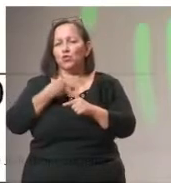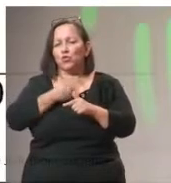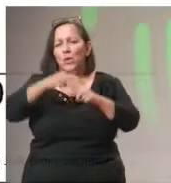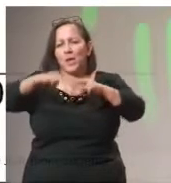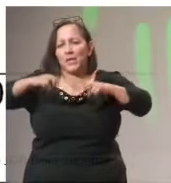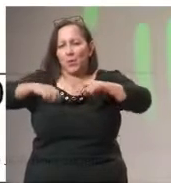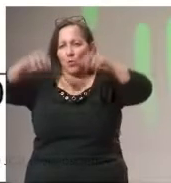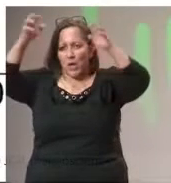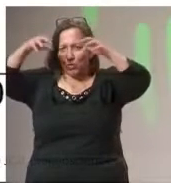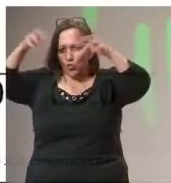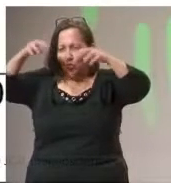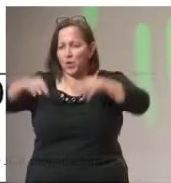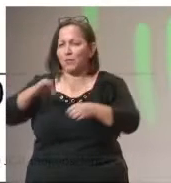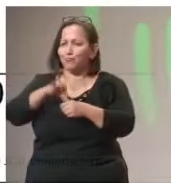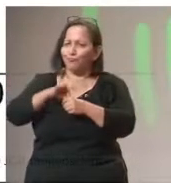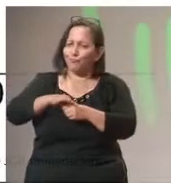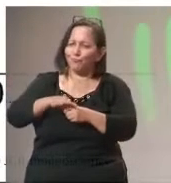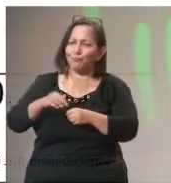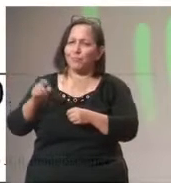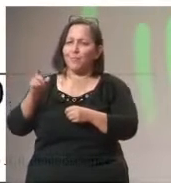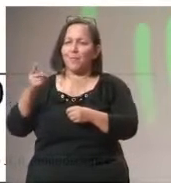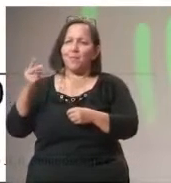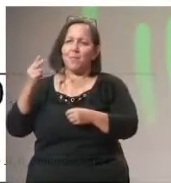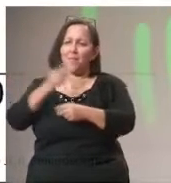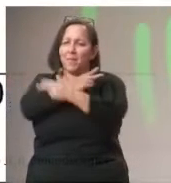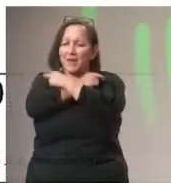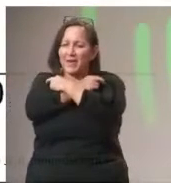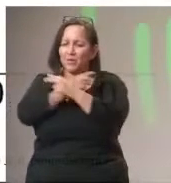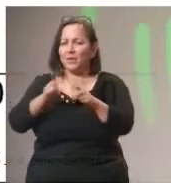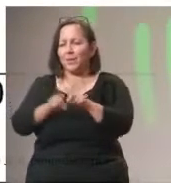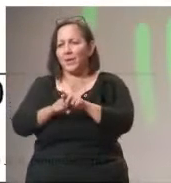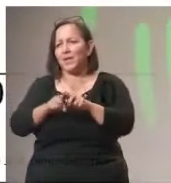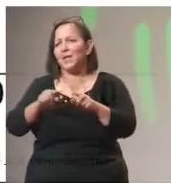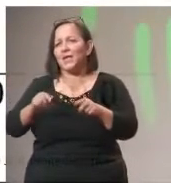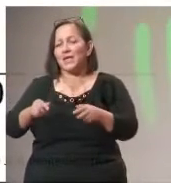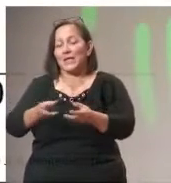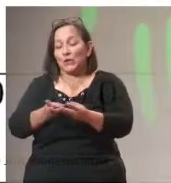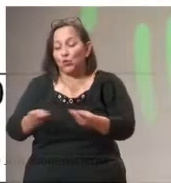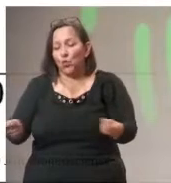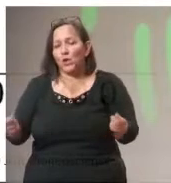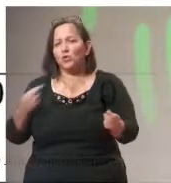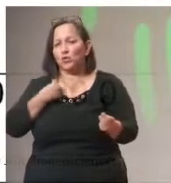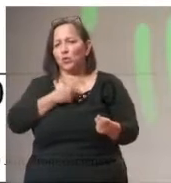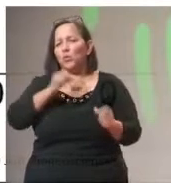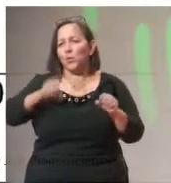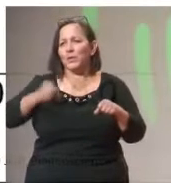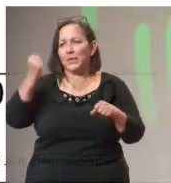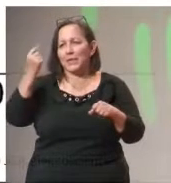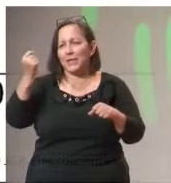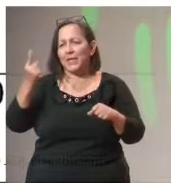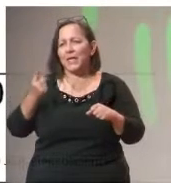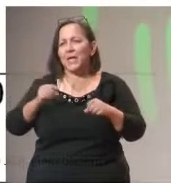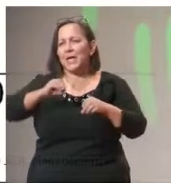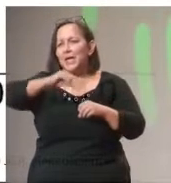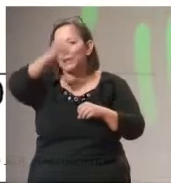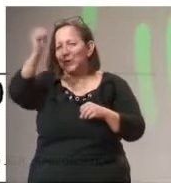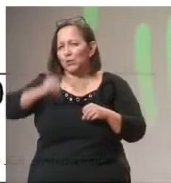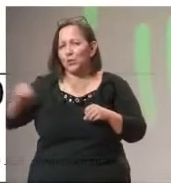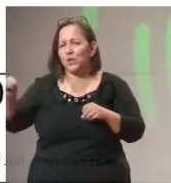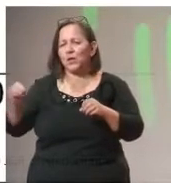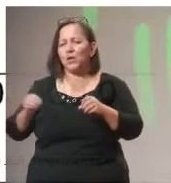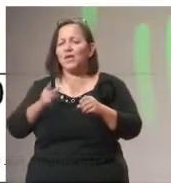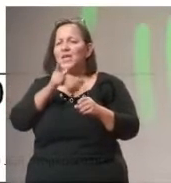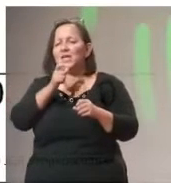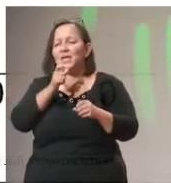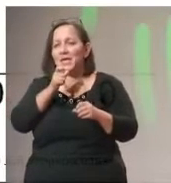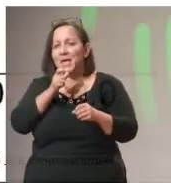lluvia, fertilizantes y tanques sépticos y suelos, podemos entender el origen y calcular estadísticamente quién contribuye